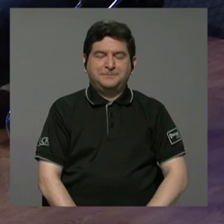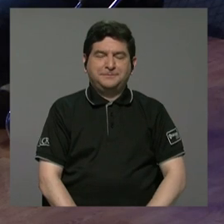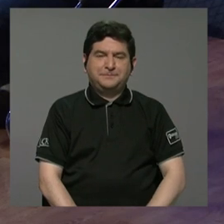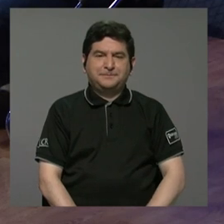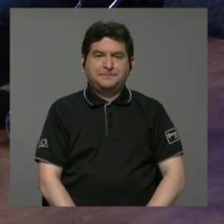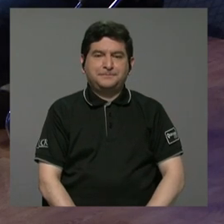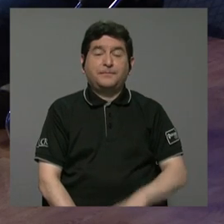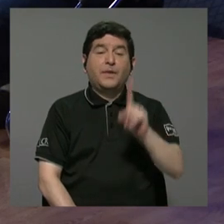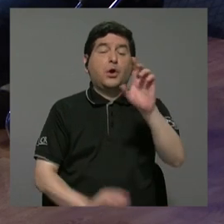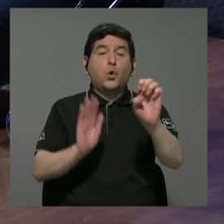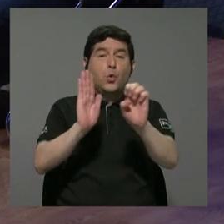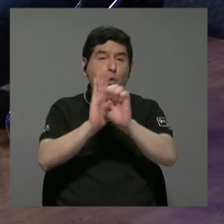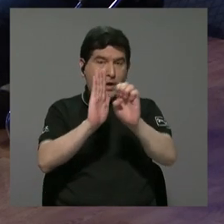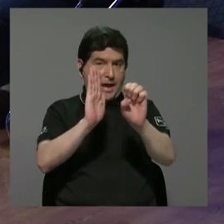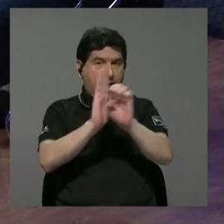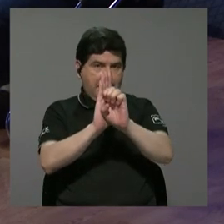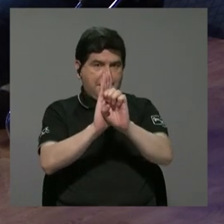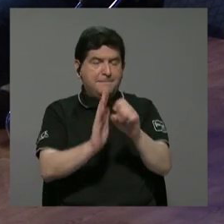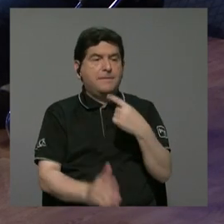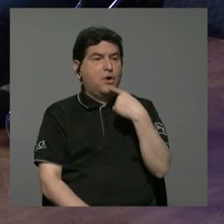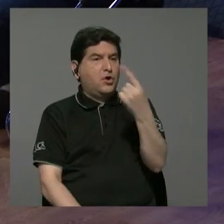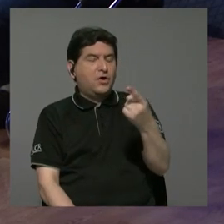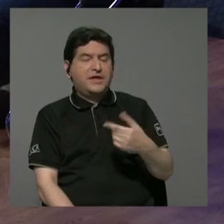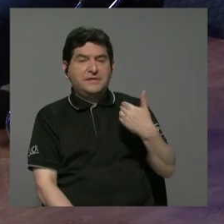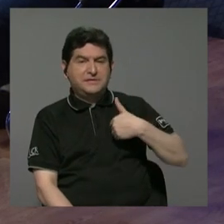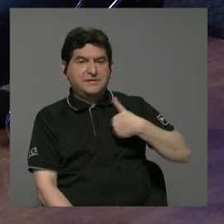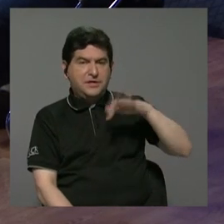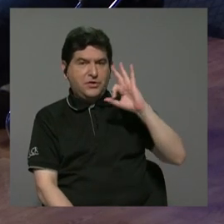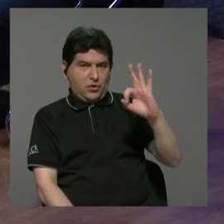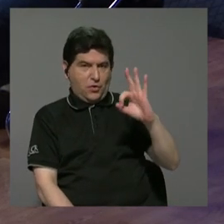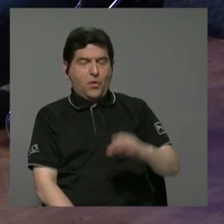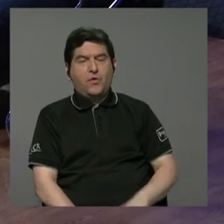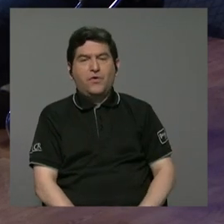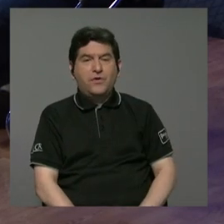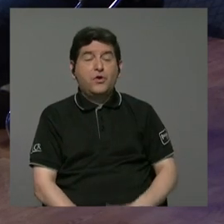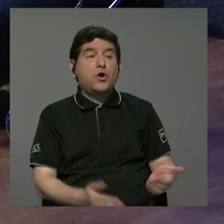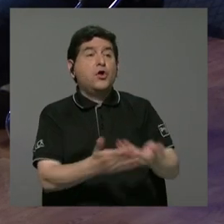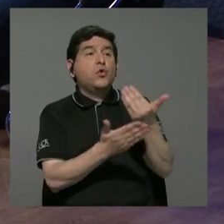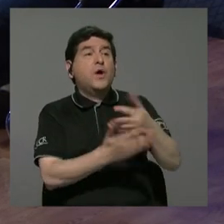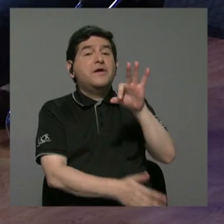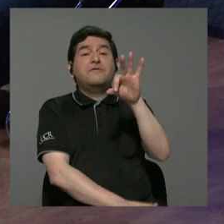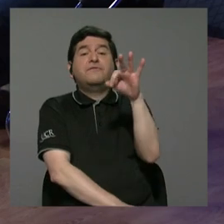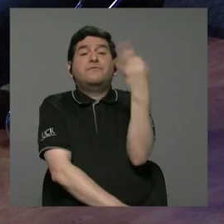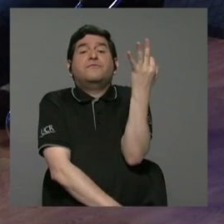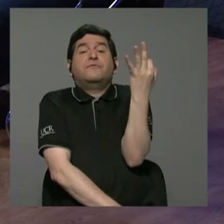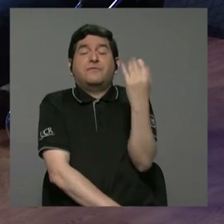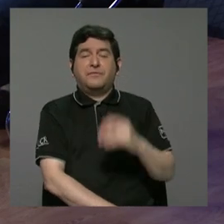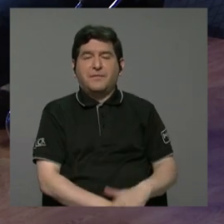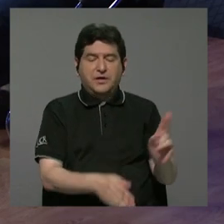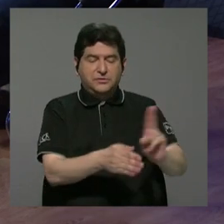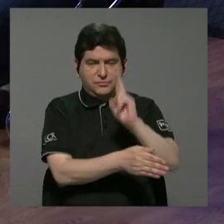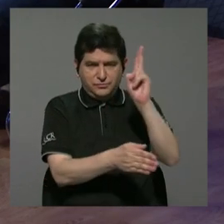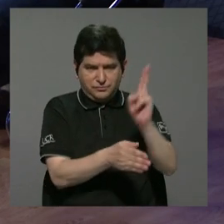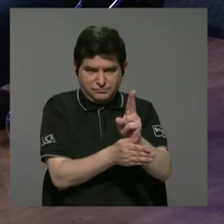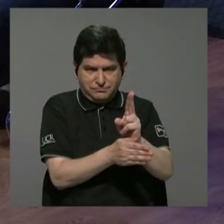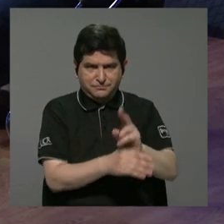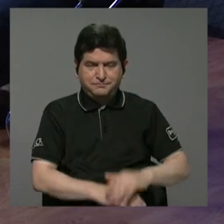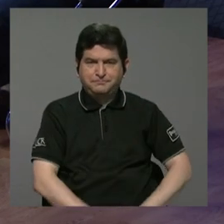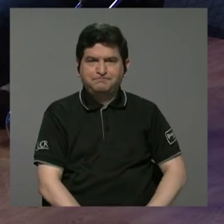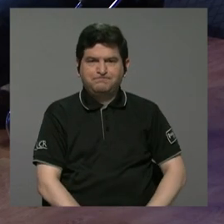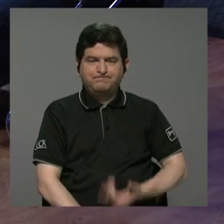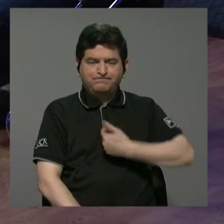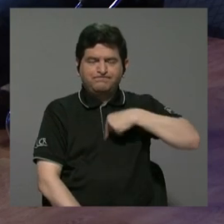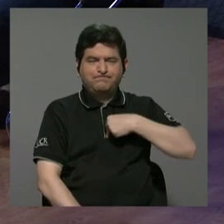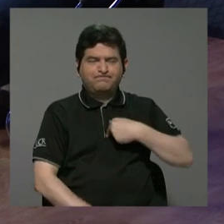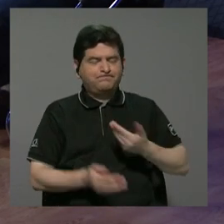creo que un ejemplo de lo que nos menciona don Francisco, de esas nuevas formas que se utilizan, es cuando